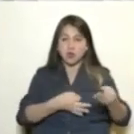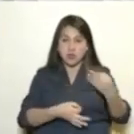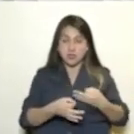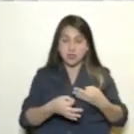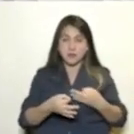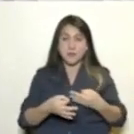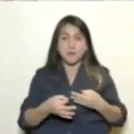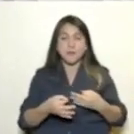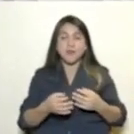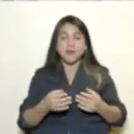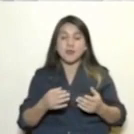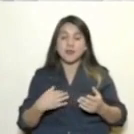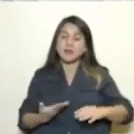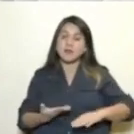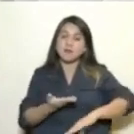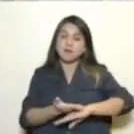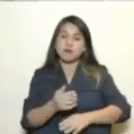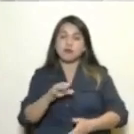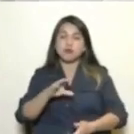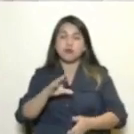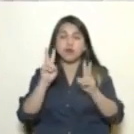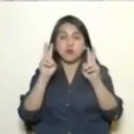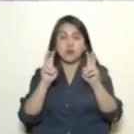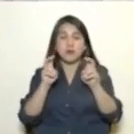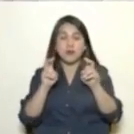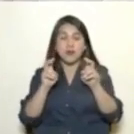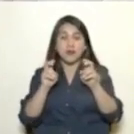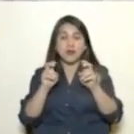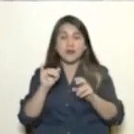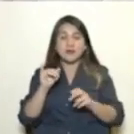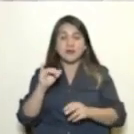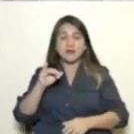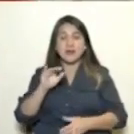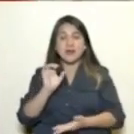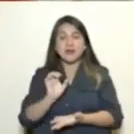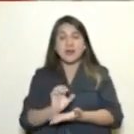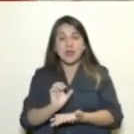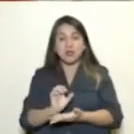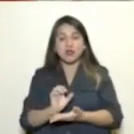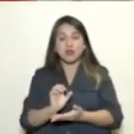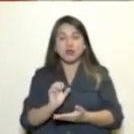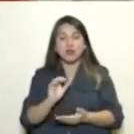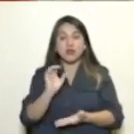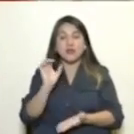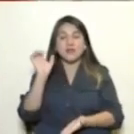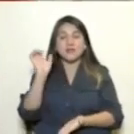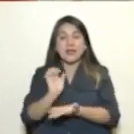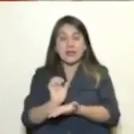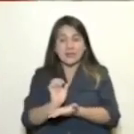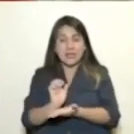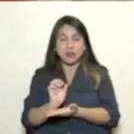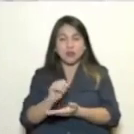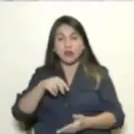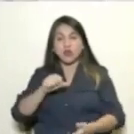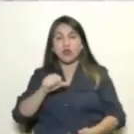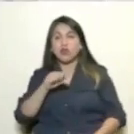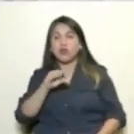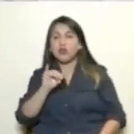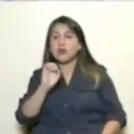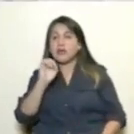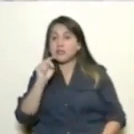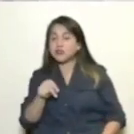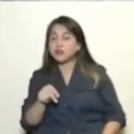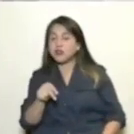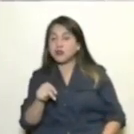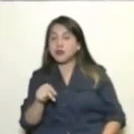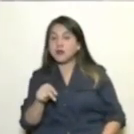Con lo cual se plantea un tema. ¿Y el Estado-Nación subsiste? ¿Qué pasa con el Estado-Nación? ¿El Estado-Nación? Porque se da cuenta que el